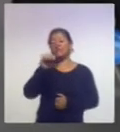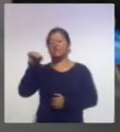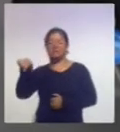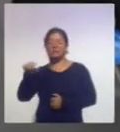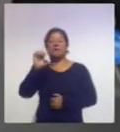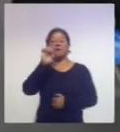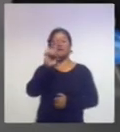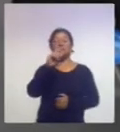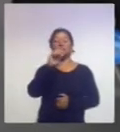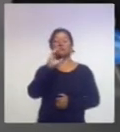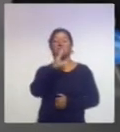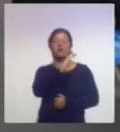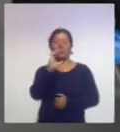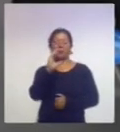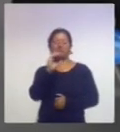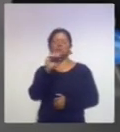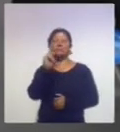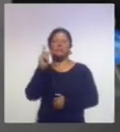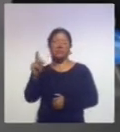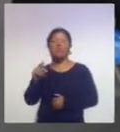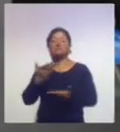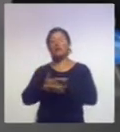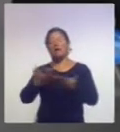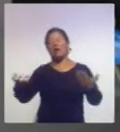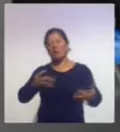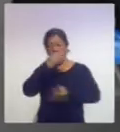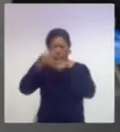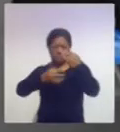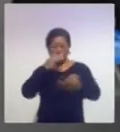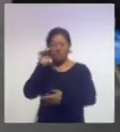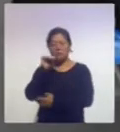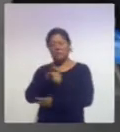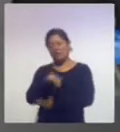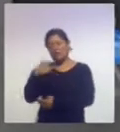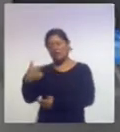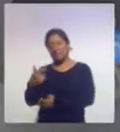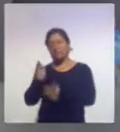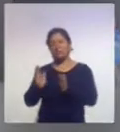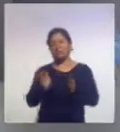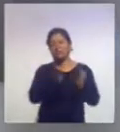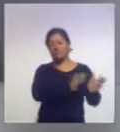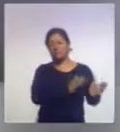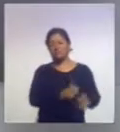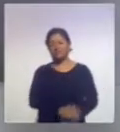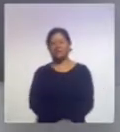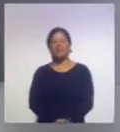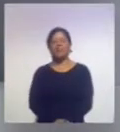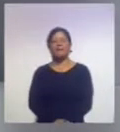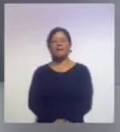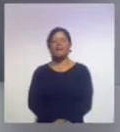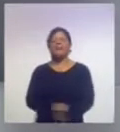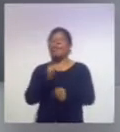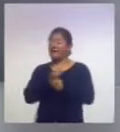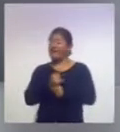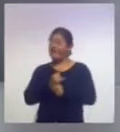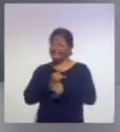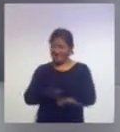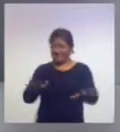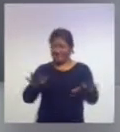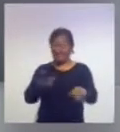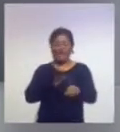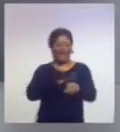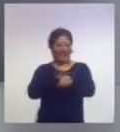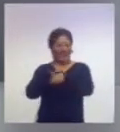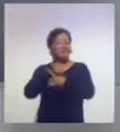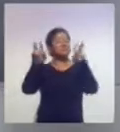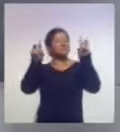de Carlos Palacio, para Ahora Noticias, Marian Gómez. Bueno, y en más información y sobre todo